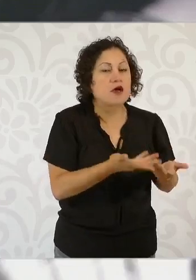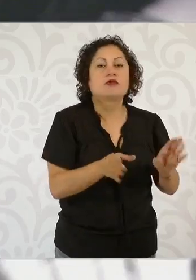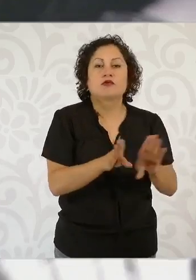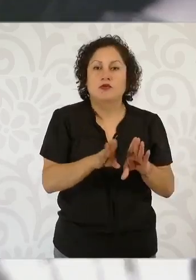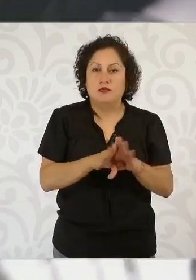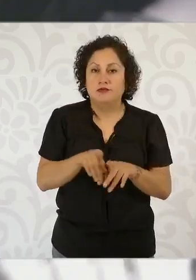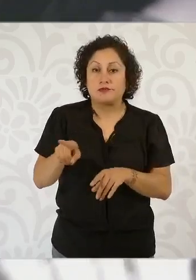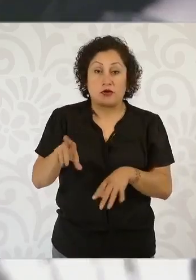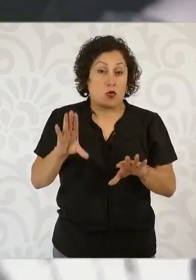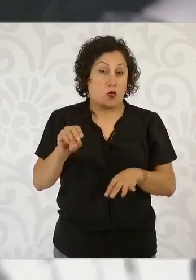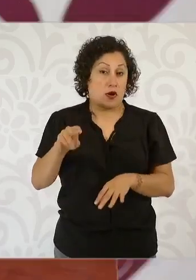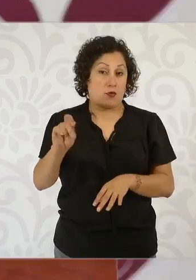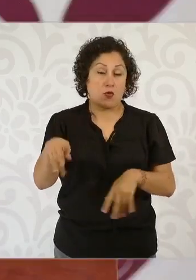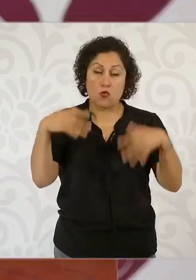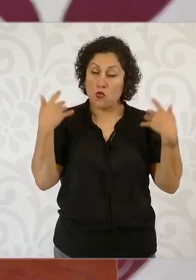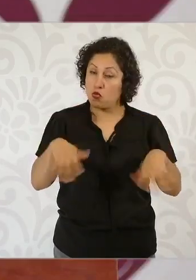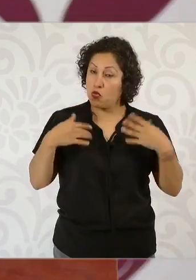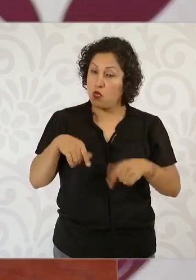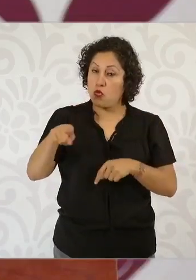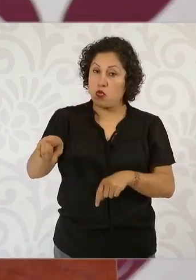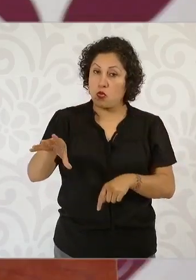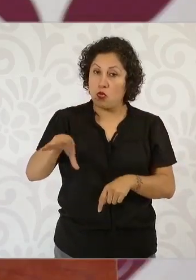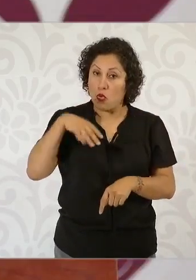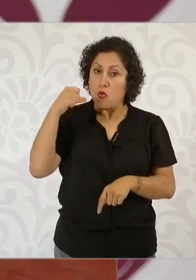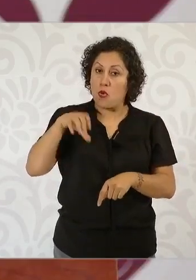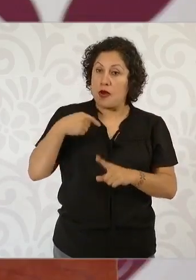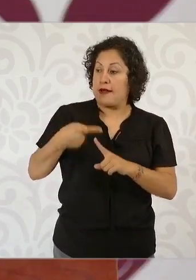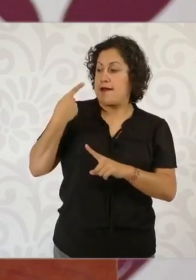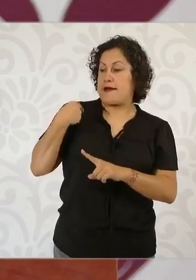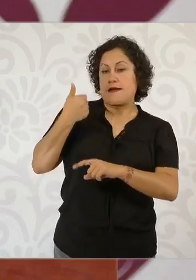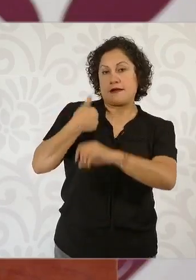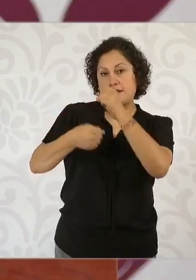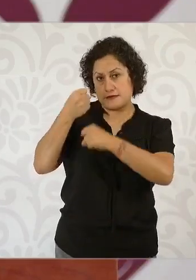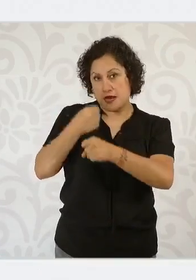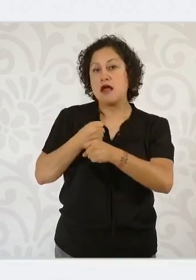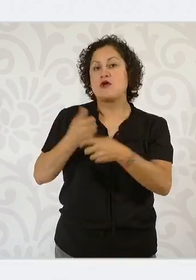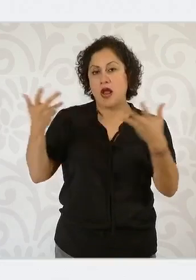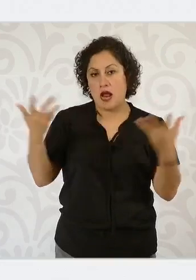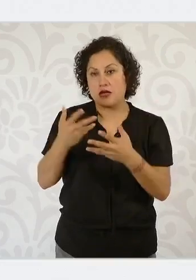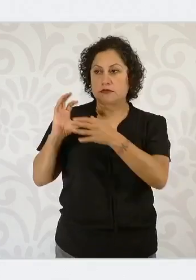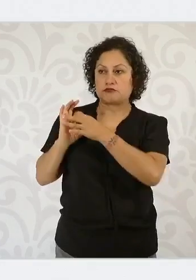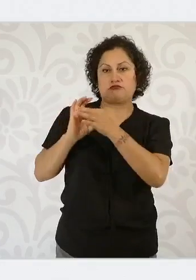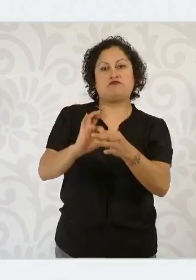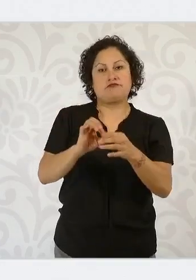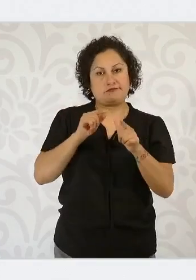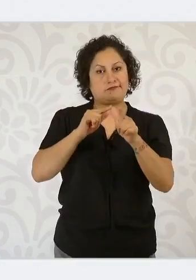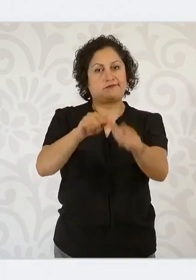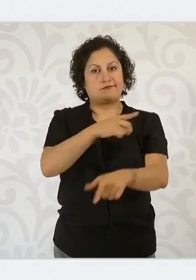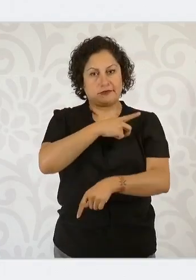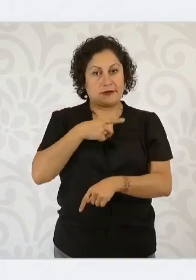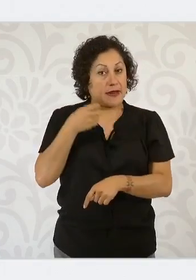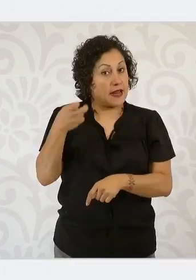hecho un esfuerzo extraordinario, lo hizo en el sexenio pasado, pero todavía tenemos que seguir trabajando. Ese es un área de trabajo